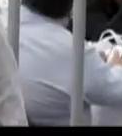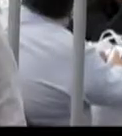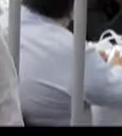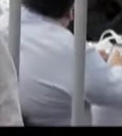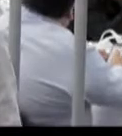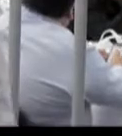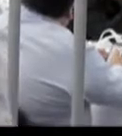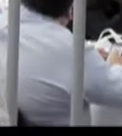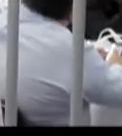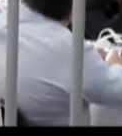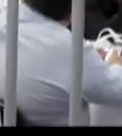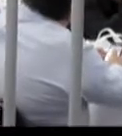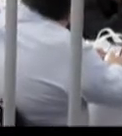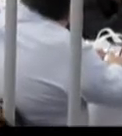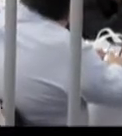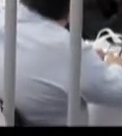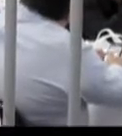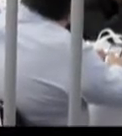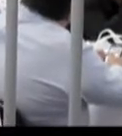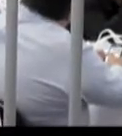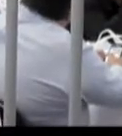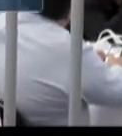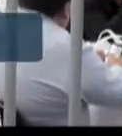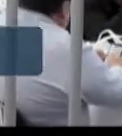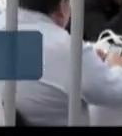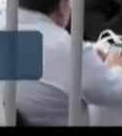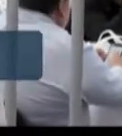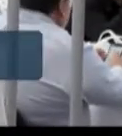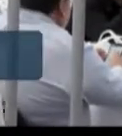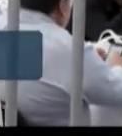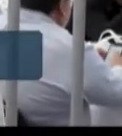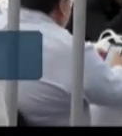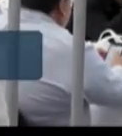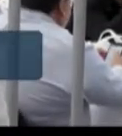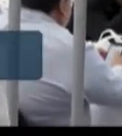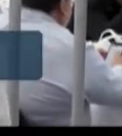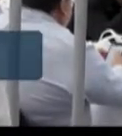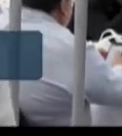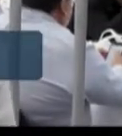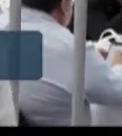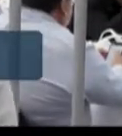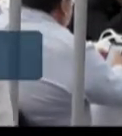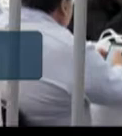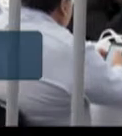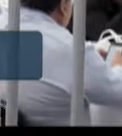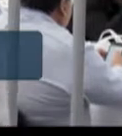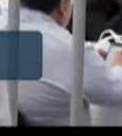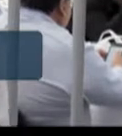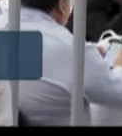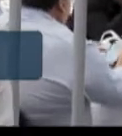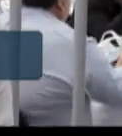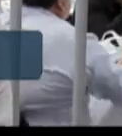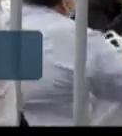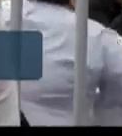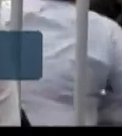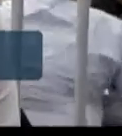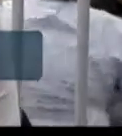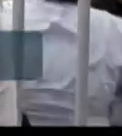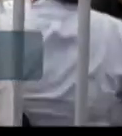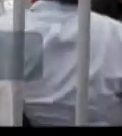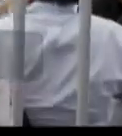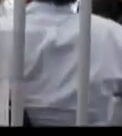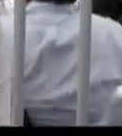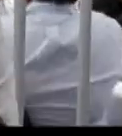materia elitista o simplemente una materia de relleno, queremos que se vea de una manera más formal, más eficaz, que se voltee la mirada a esos